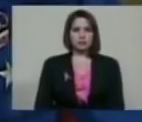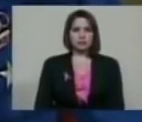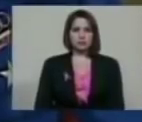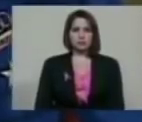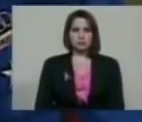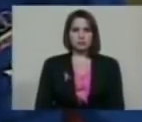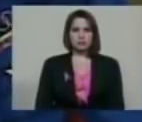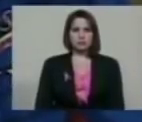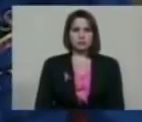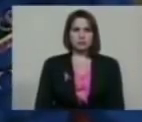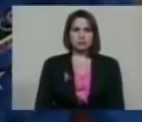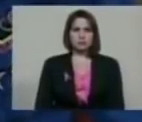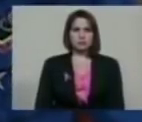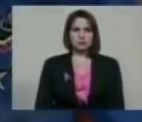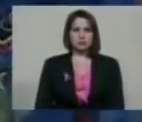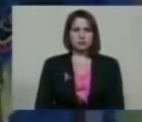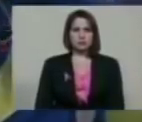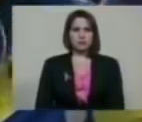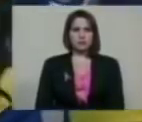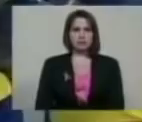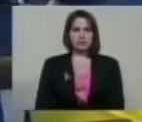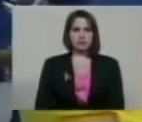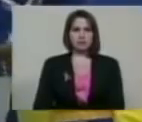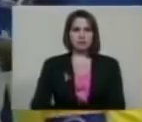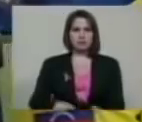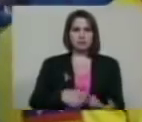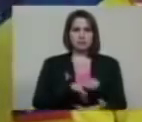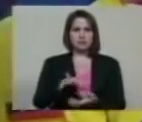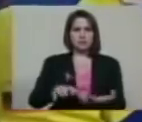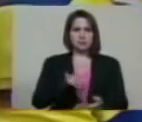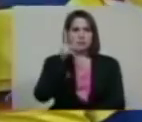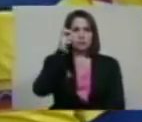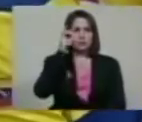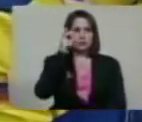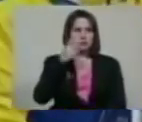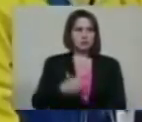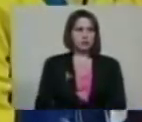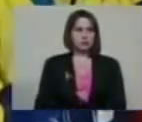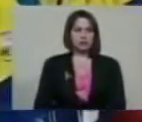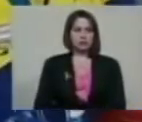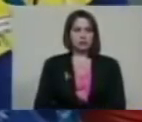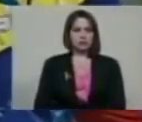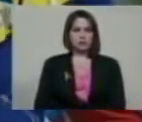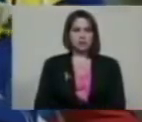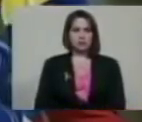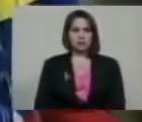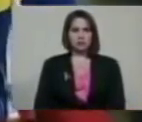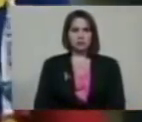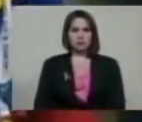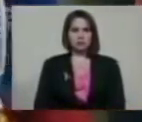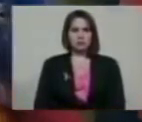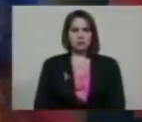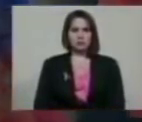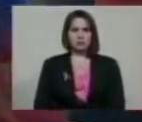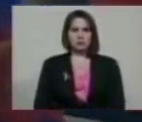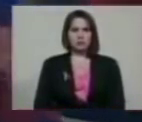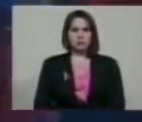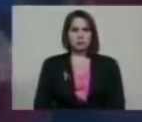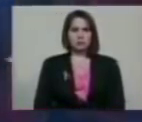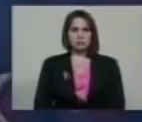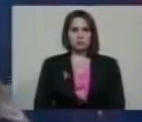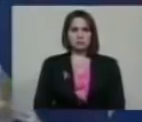Buenos Aires 2018. 53 atletas que dieron un buen papel en esta importante